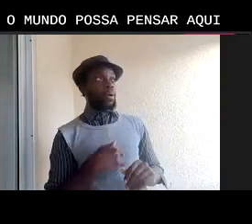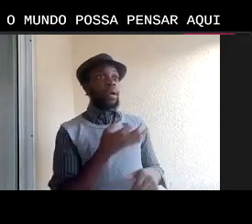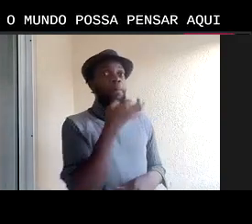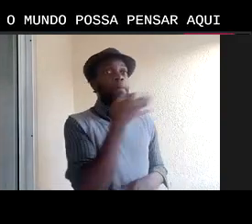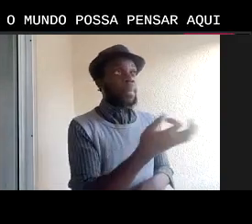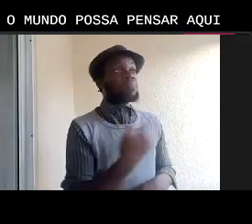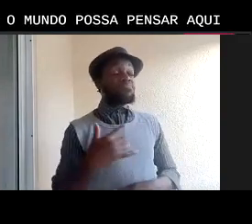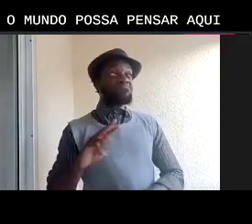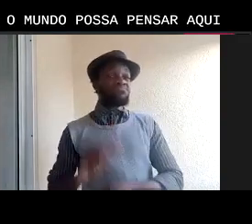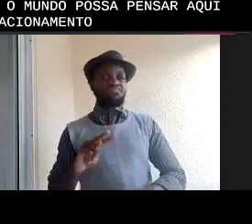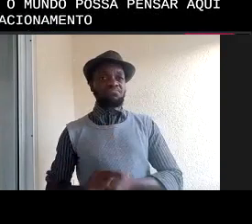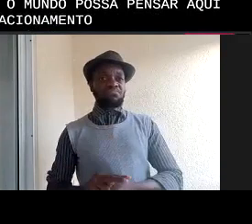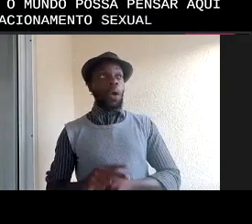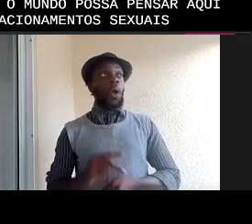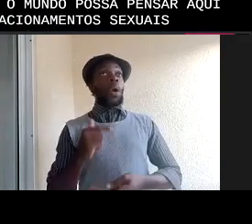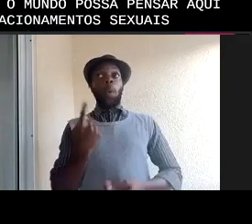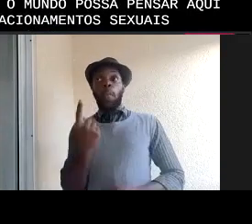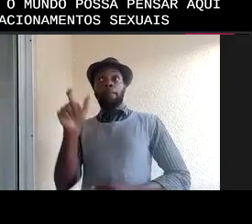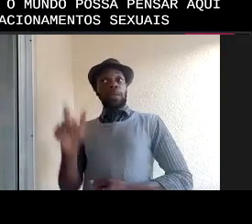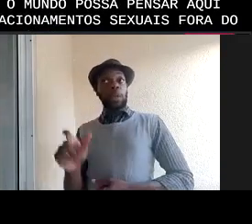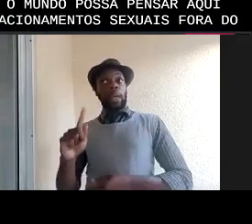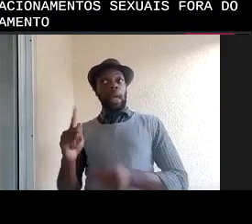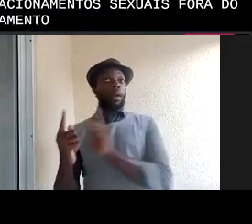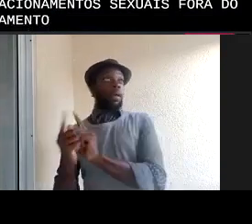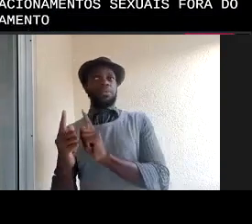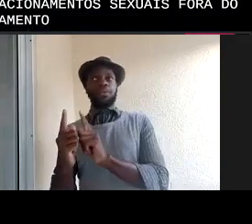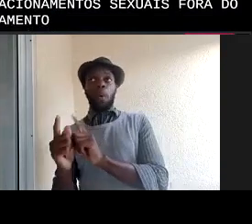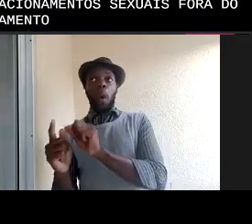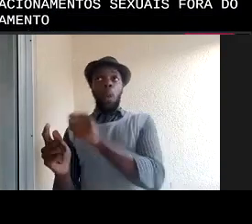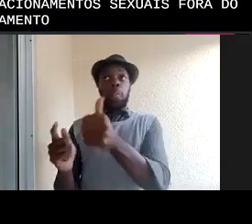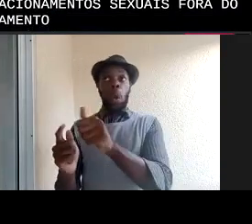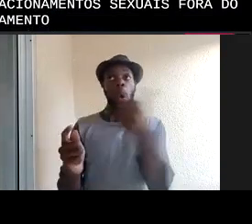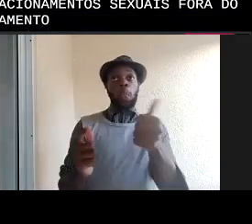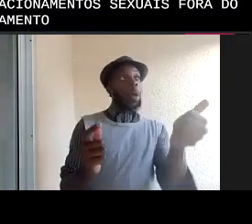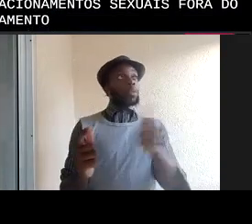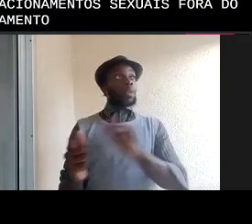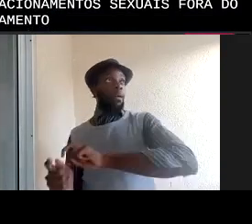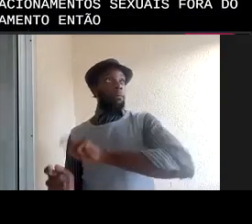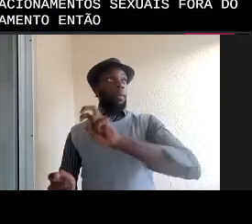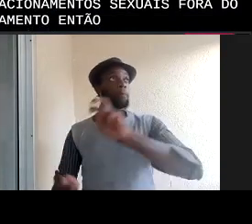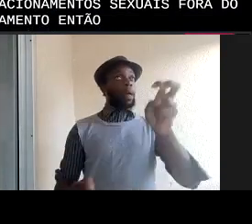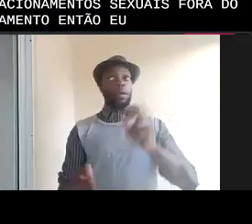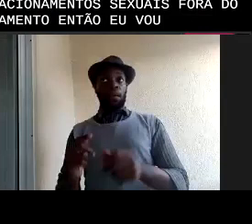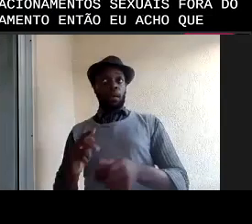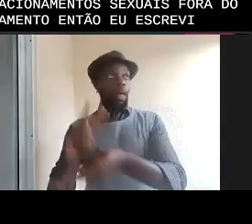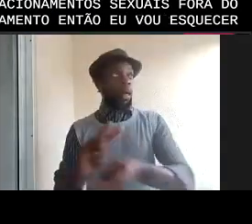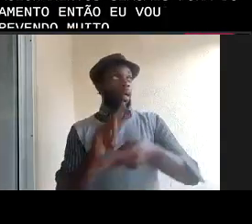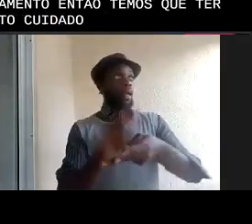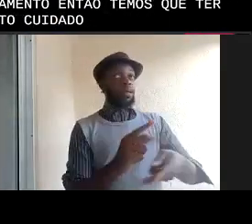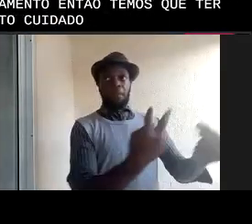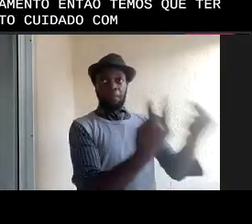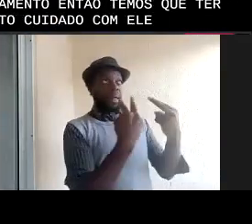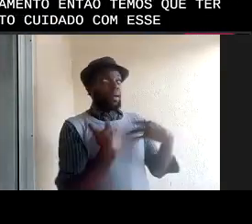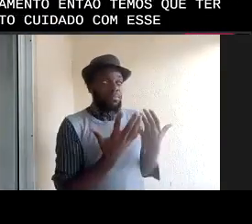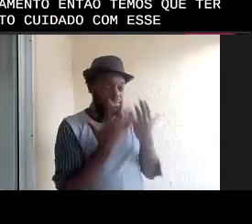sexuales promiscuas, ¿verdad? Entonces, hay que tener mucho cuidado con estas situaciones. La mayoría